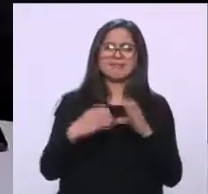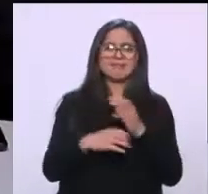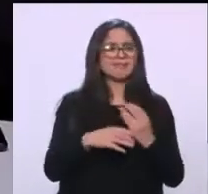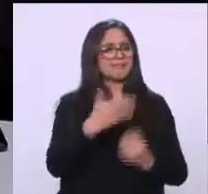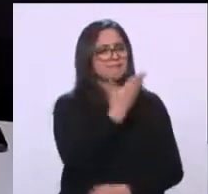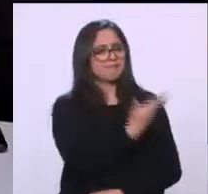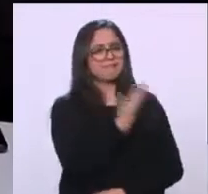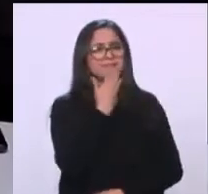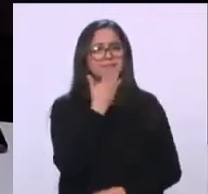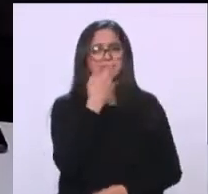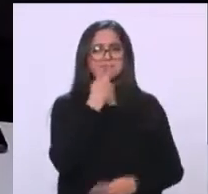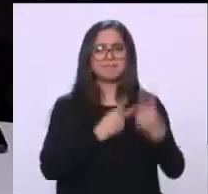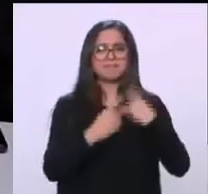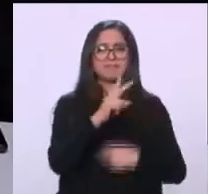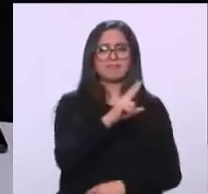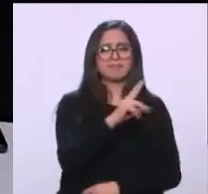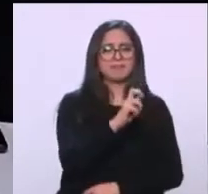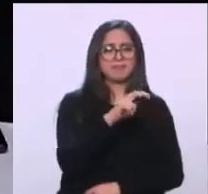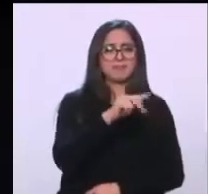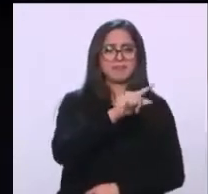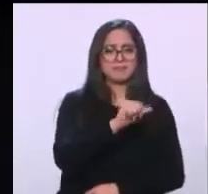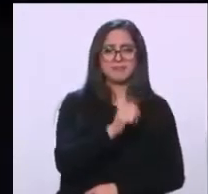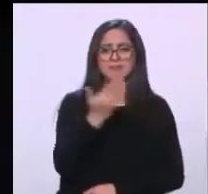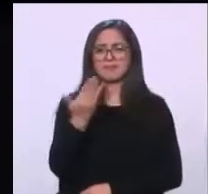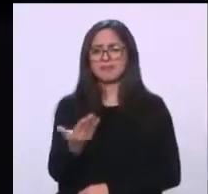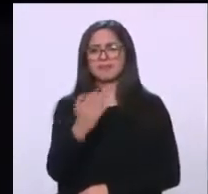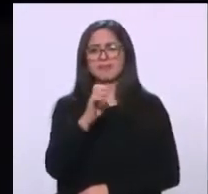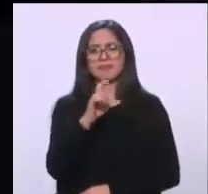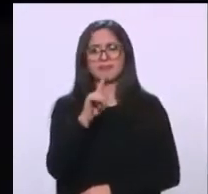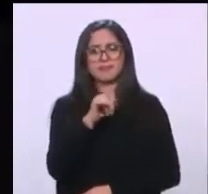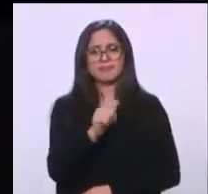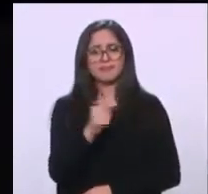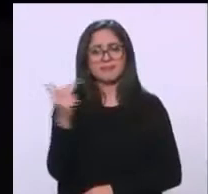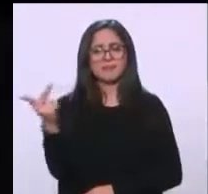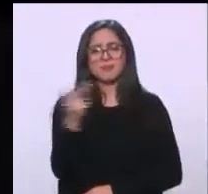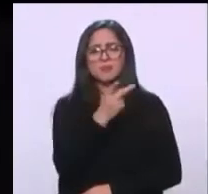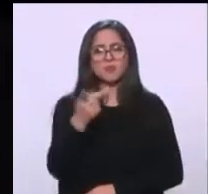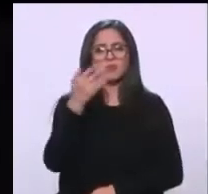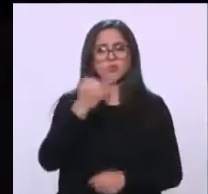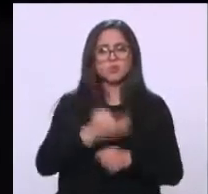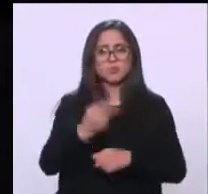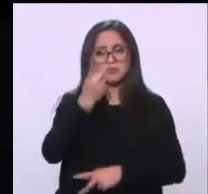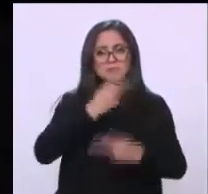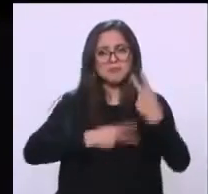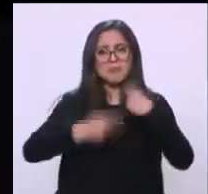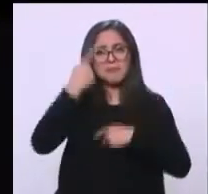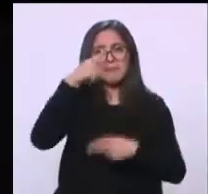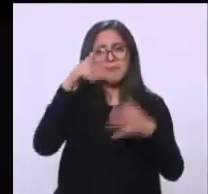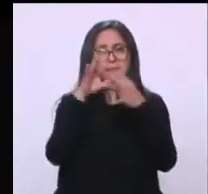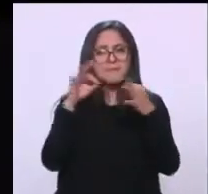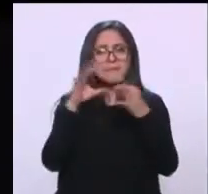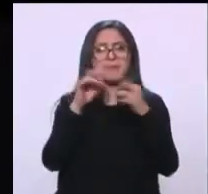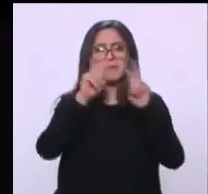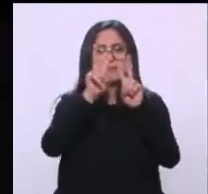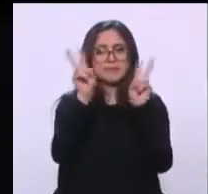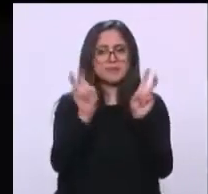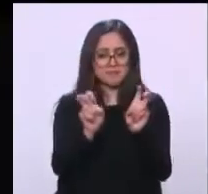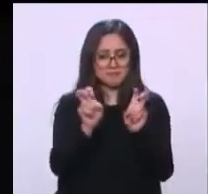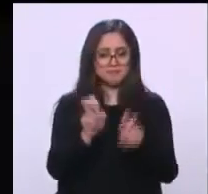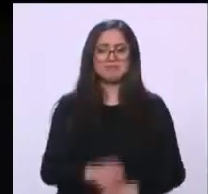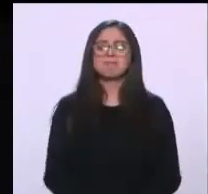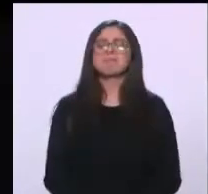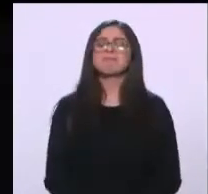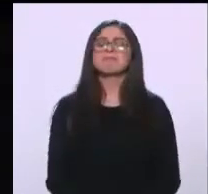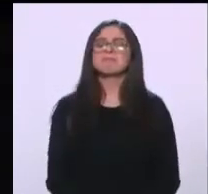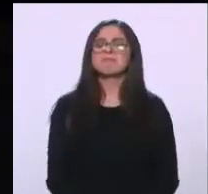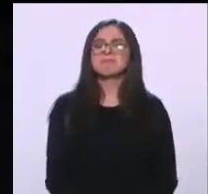Le doy la bienvenida a Renata Turrent y a Elisa Godínez, bienvenidas, que están aquí con nosotros para hablar sobre este tema que ya de pronto se